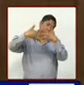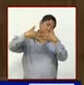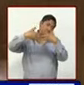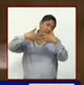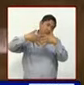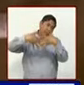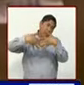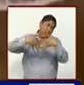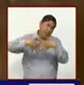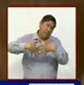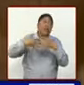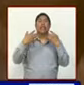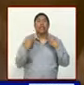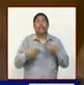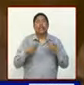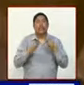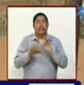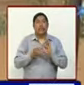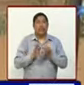logrado recoger lo que podían.